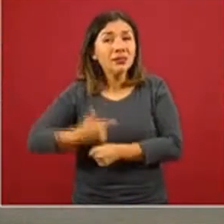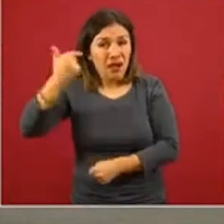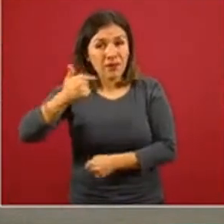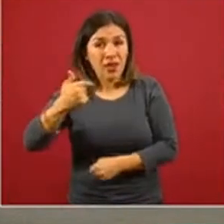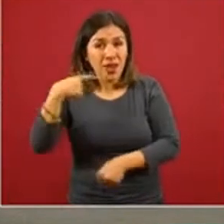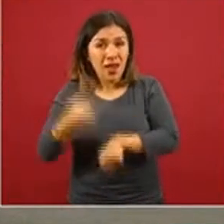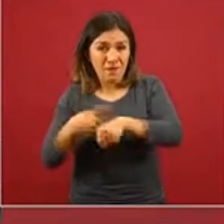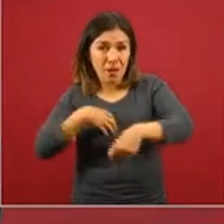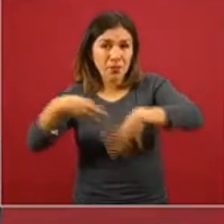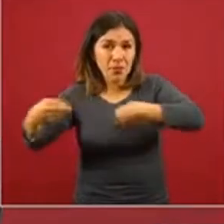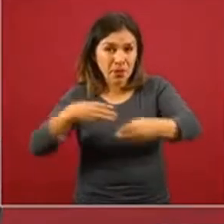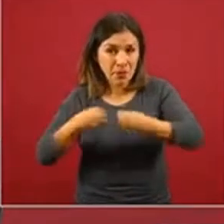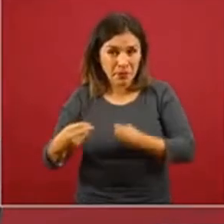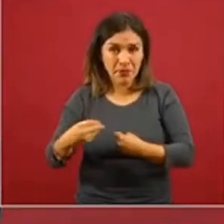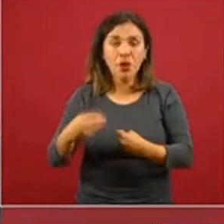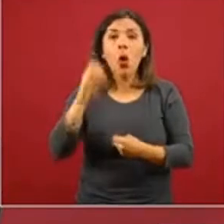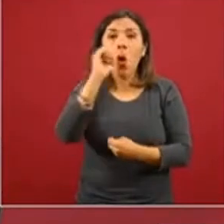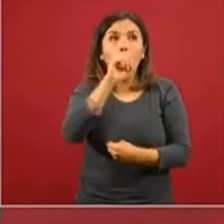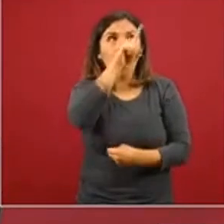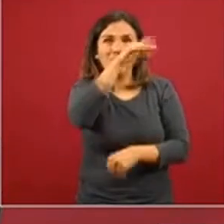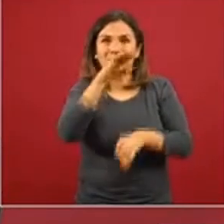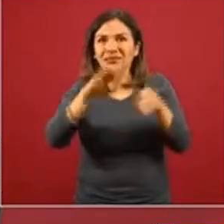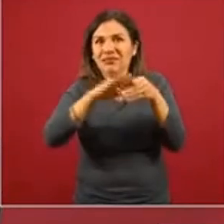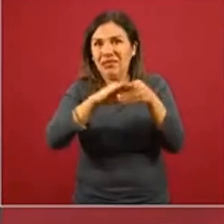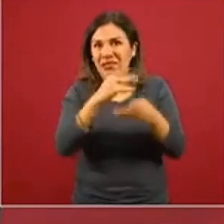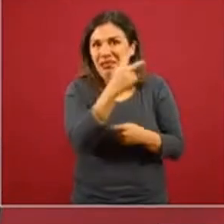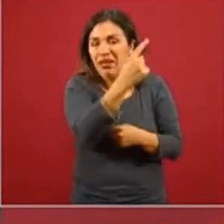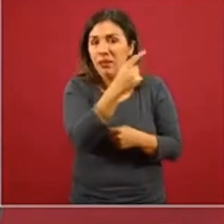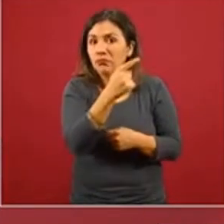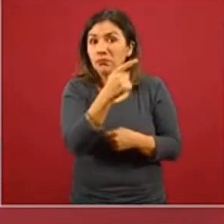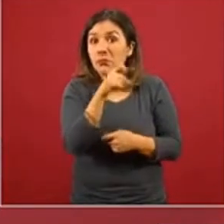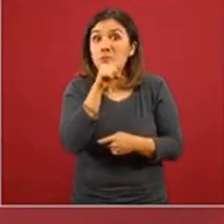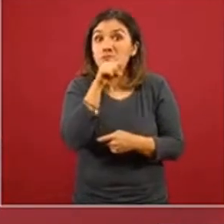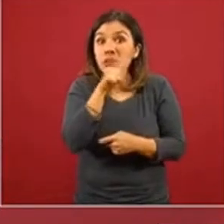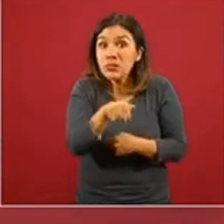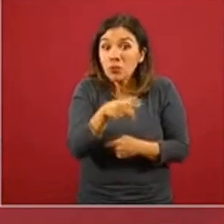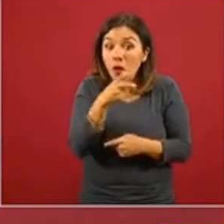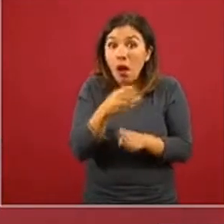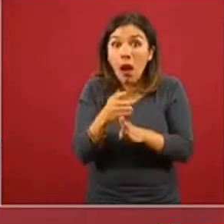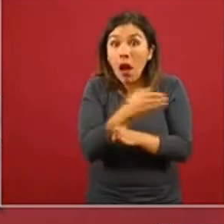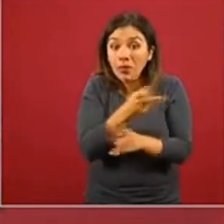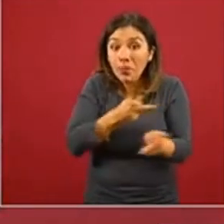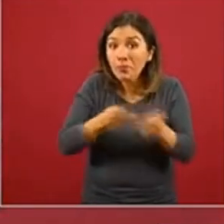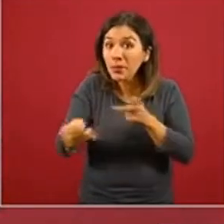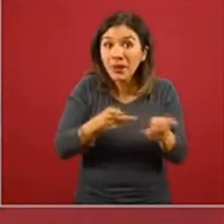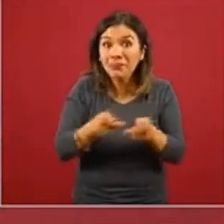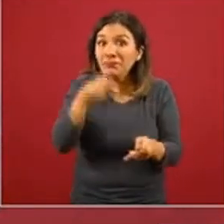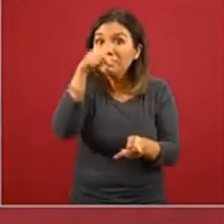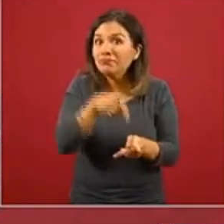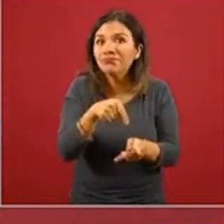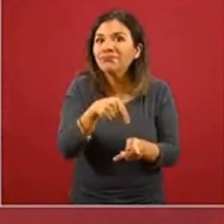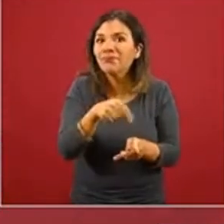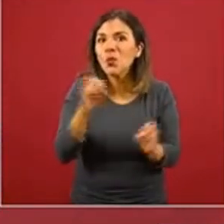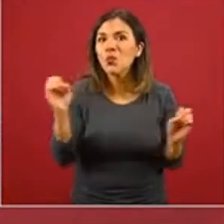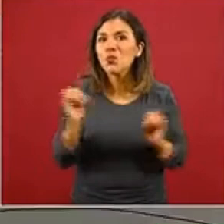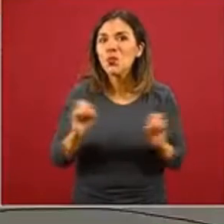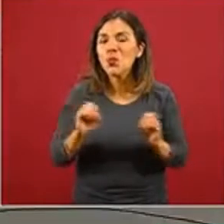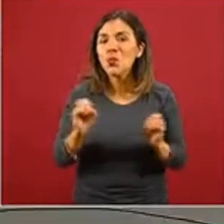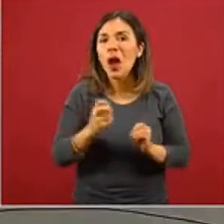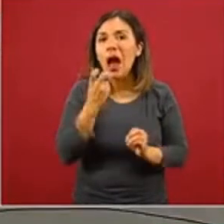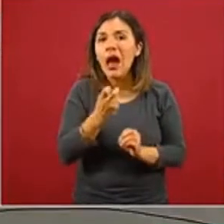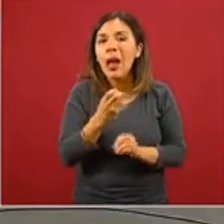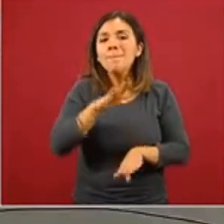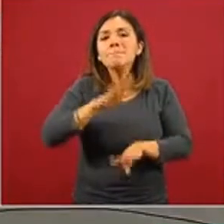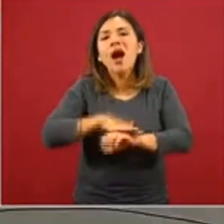la epidemia, o nuestros vecinos cercanos, no lo hicieron en ese punto que le llamamos punto de inflexión. Lo